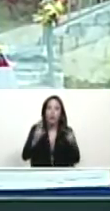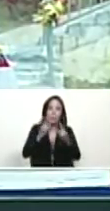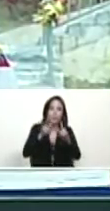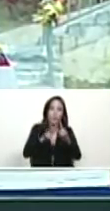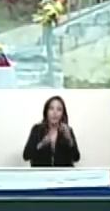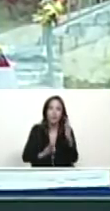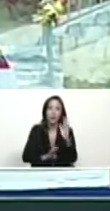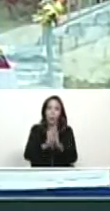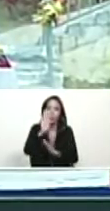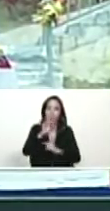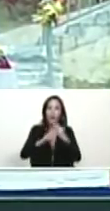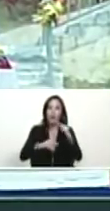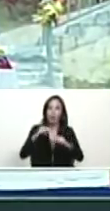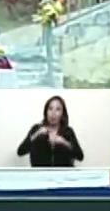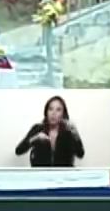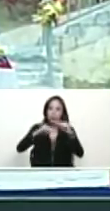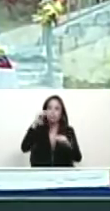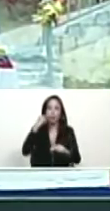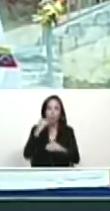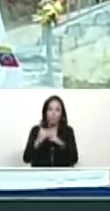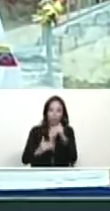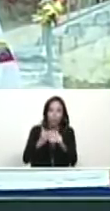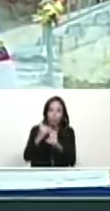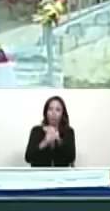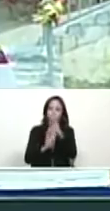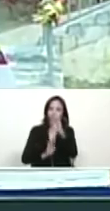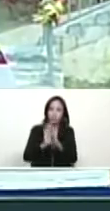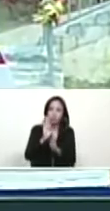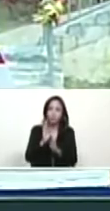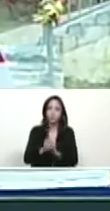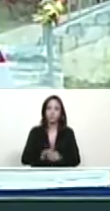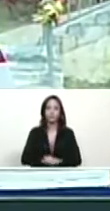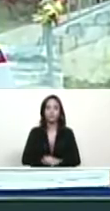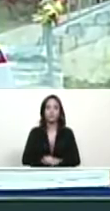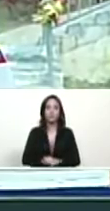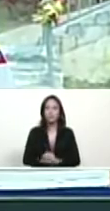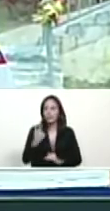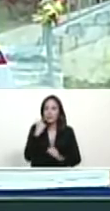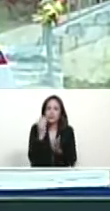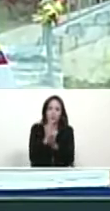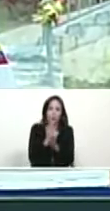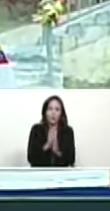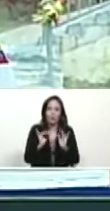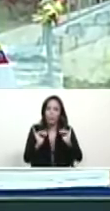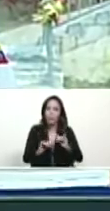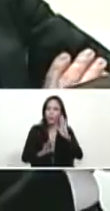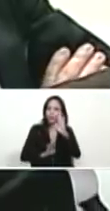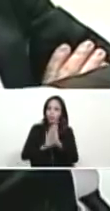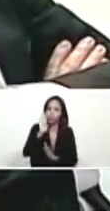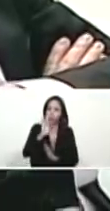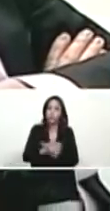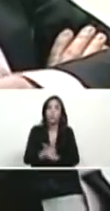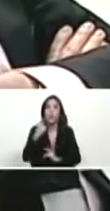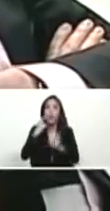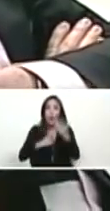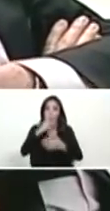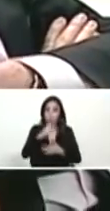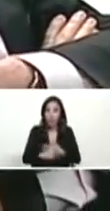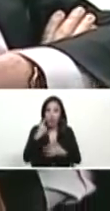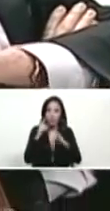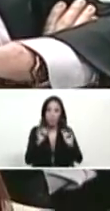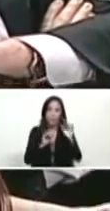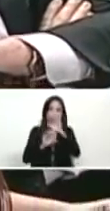Construyendo la patria, construyendo, avanzando, siempre avanzando. Tenemos un plan de patria,